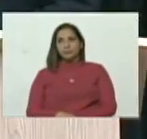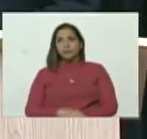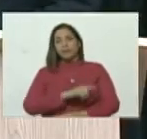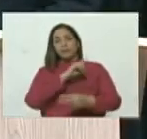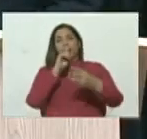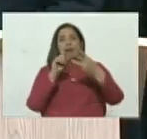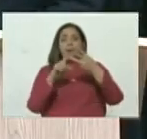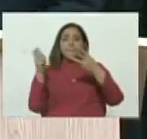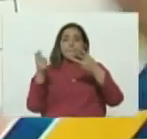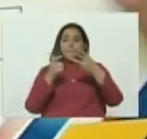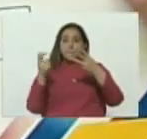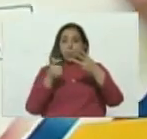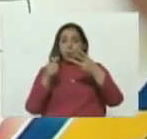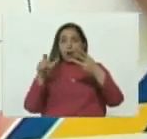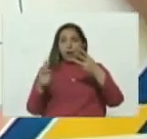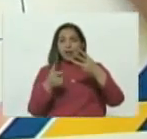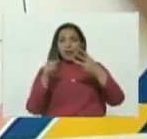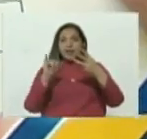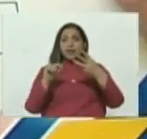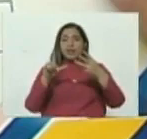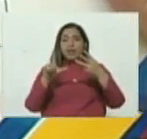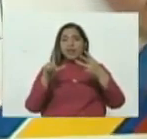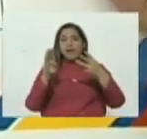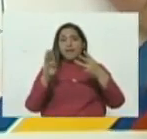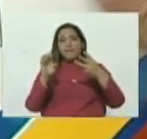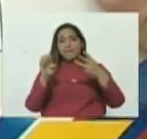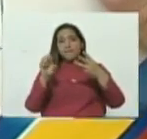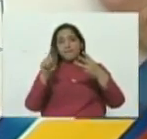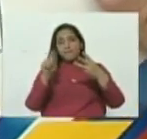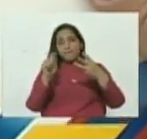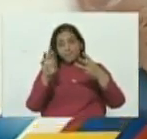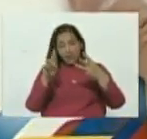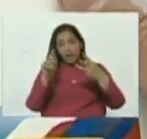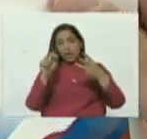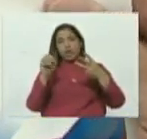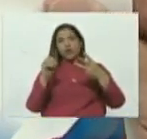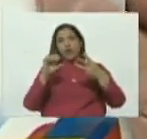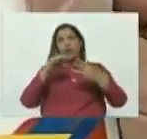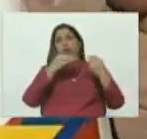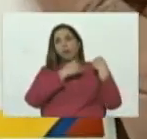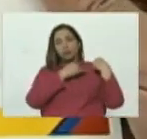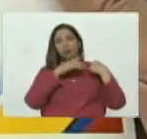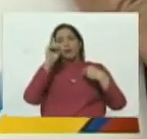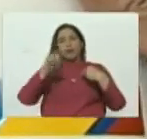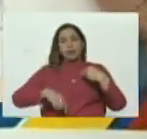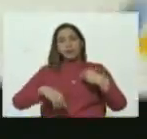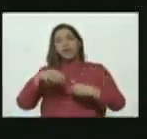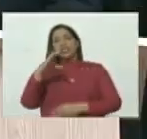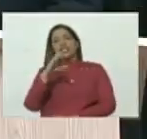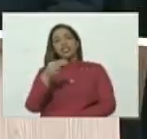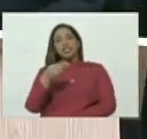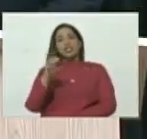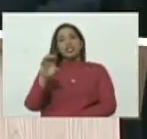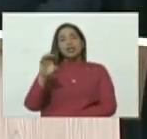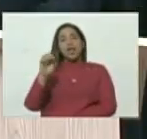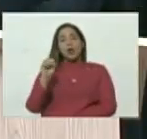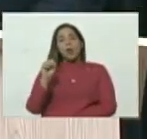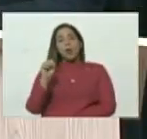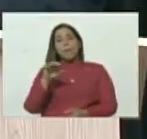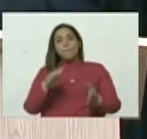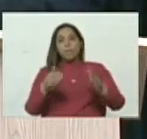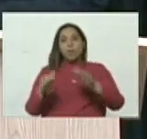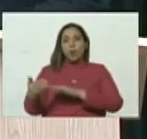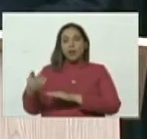Estamos buscando a Gilberto Rafael Martínez Daza, alias Máximo, responsable junto con alias Cheo y alias Camilo del asesinato